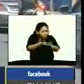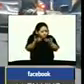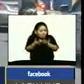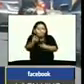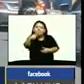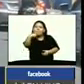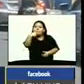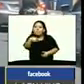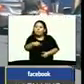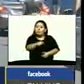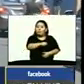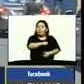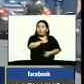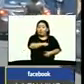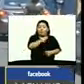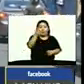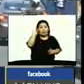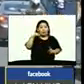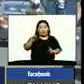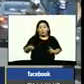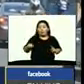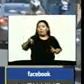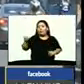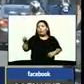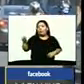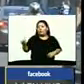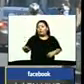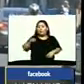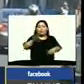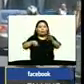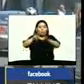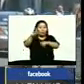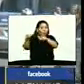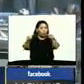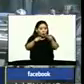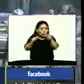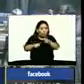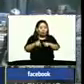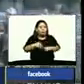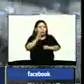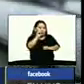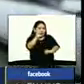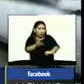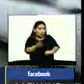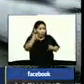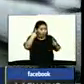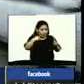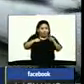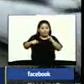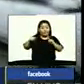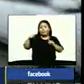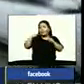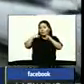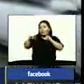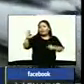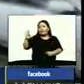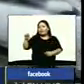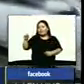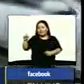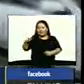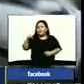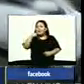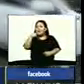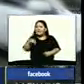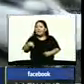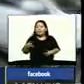responsables del asesinato del menor José de 11 años. José Melara manifestó que, o el fiscal manifestó que quienes cometieron